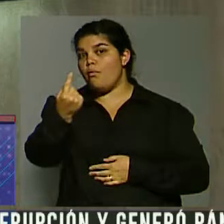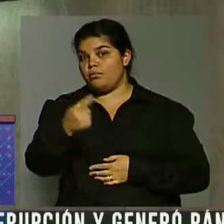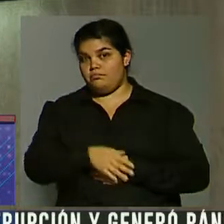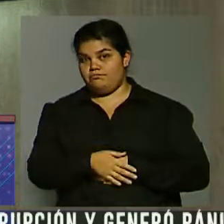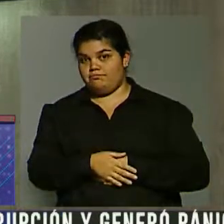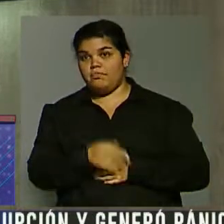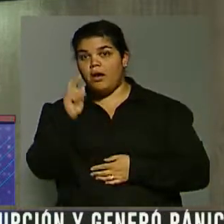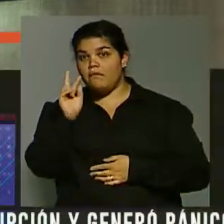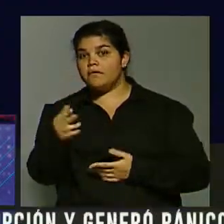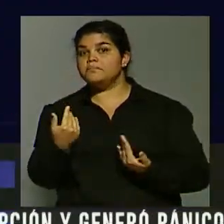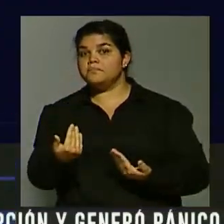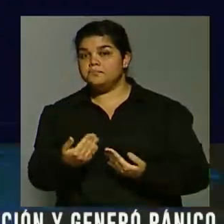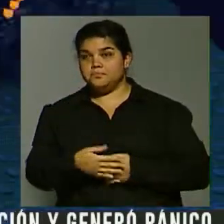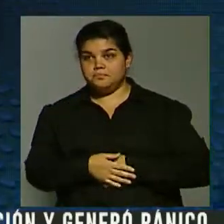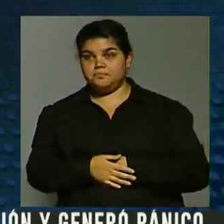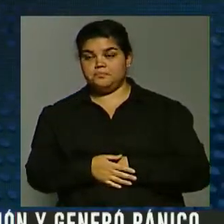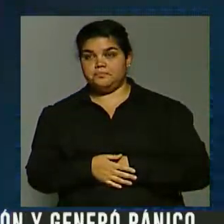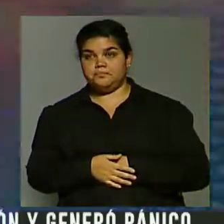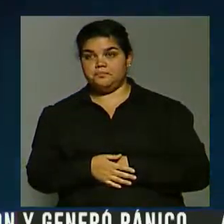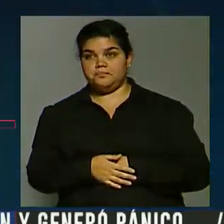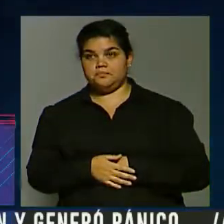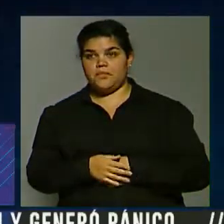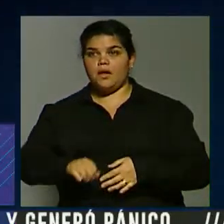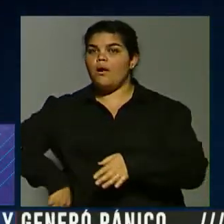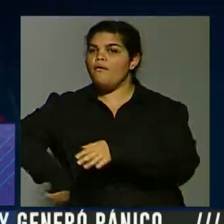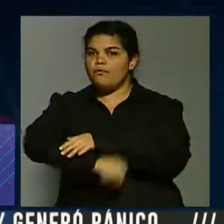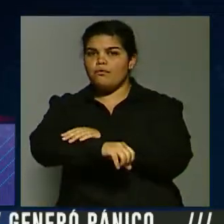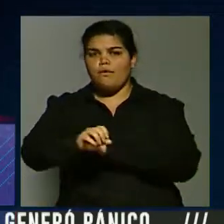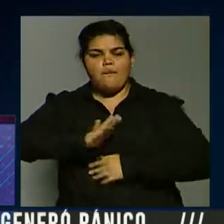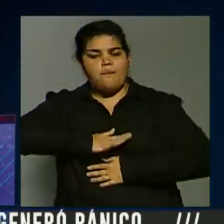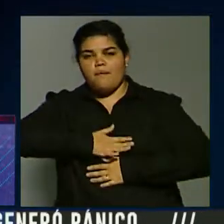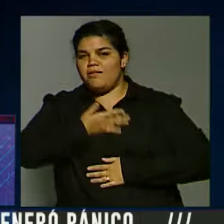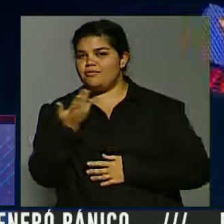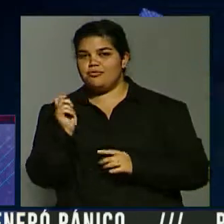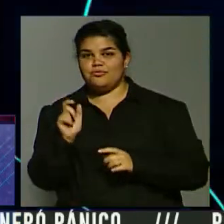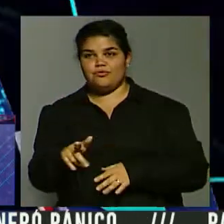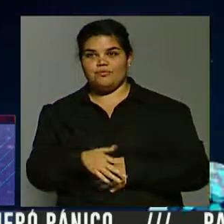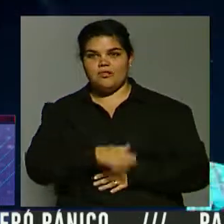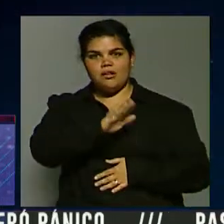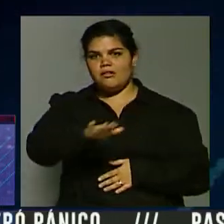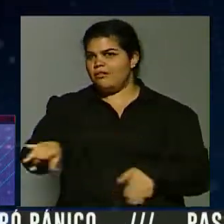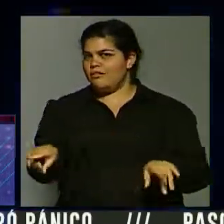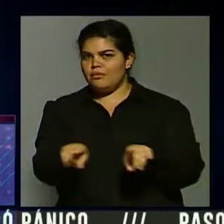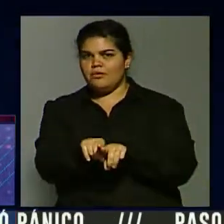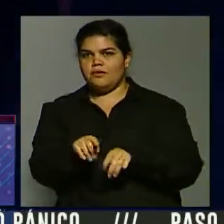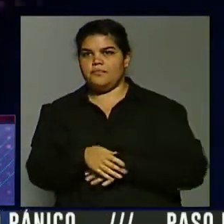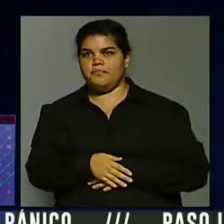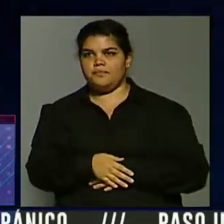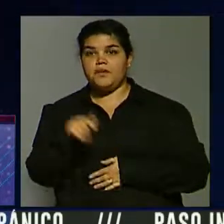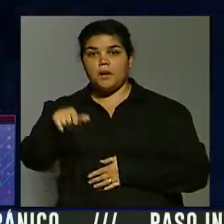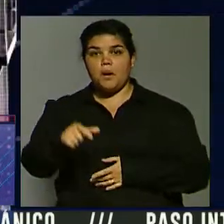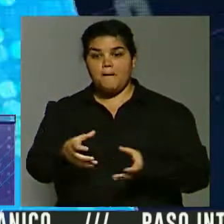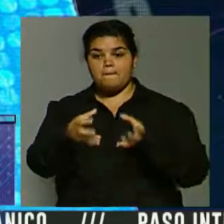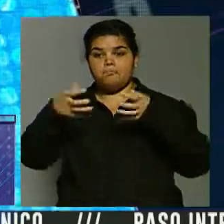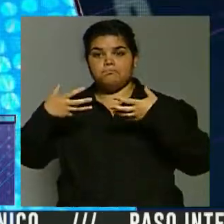A ver. ¿Qué es esto? A ver. El fútbol es algo muy pasional. Y los chicos también lo viven. Este es un alcanzapelota, es un pasapelota